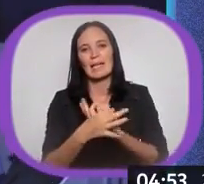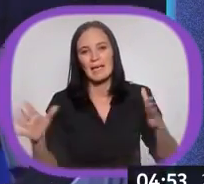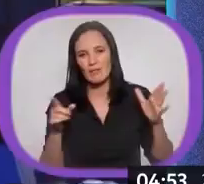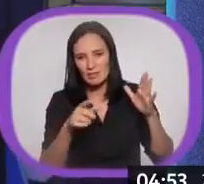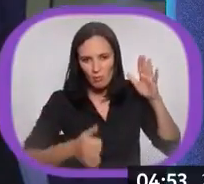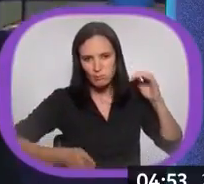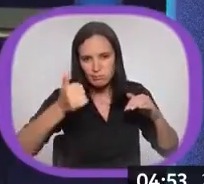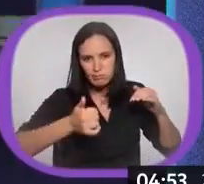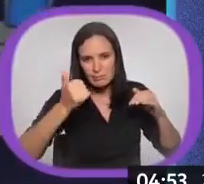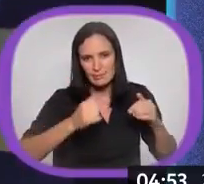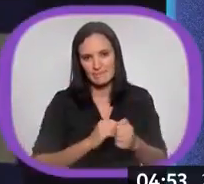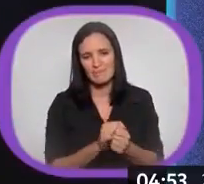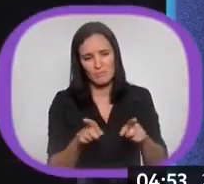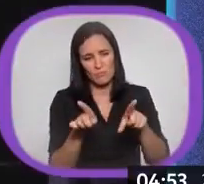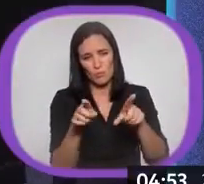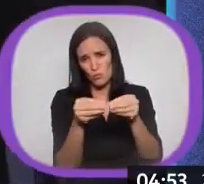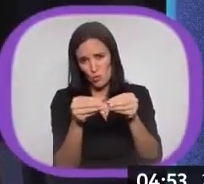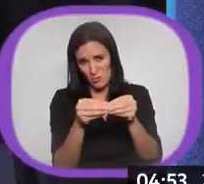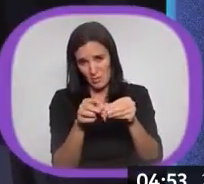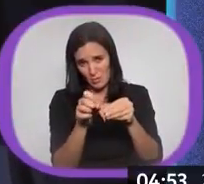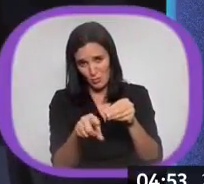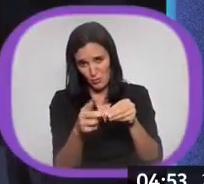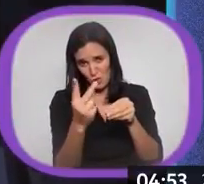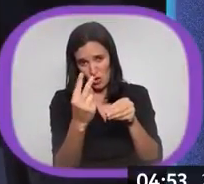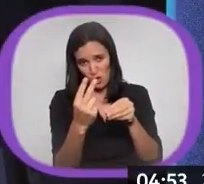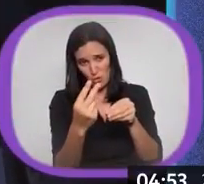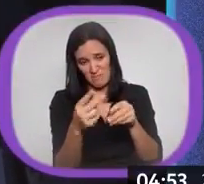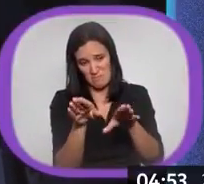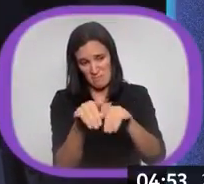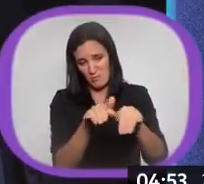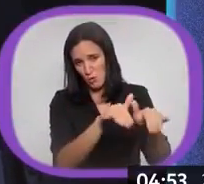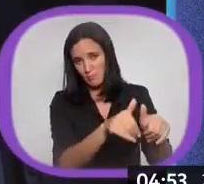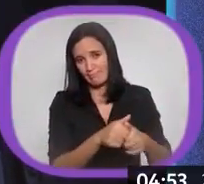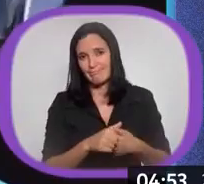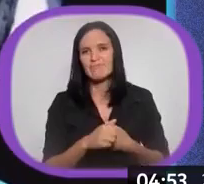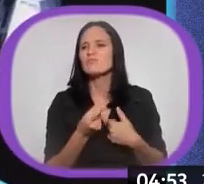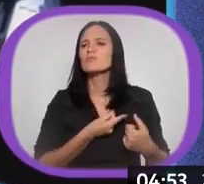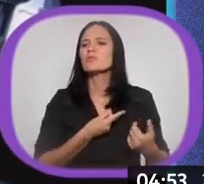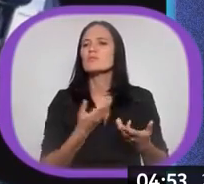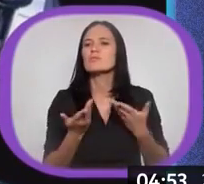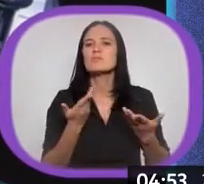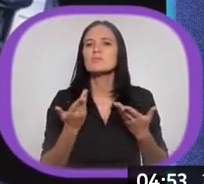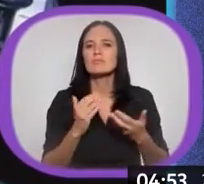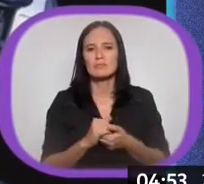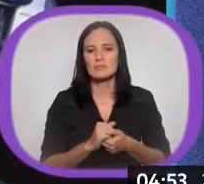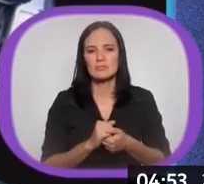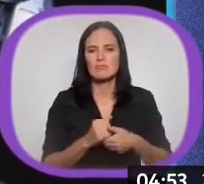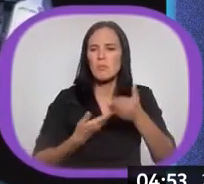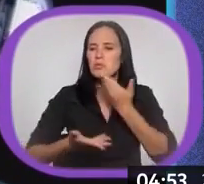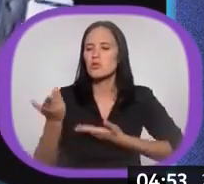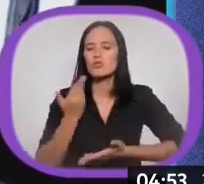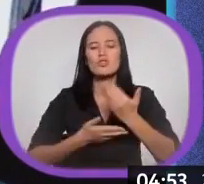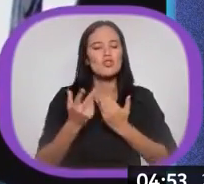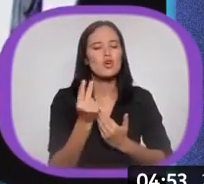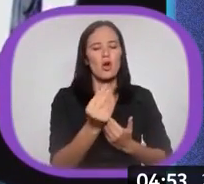libertad. Igual que tus dos compañeros. ¿Dónde están Jetstorm y Trust? ¡Tankor no